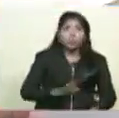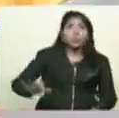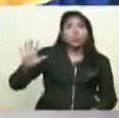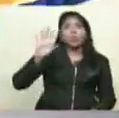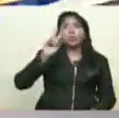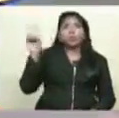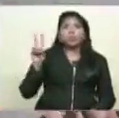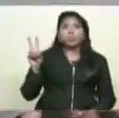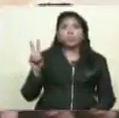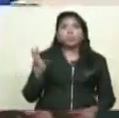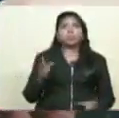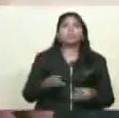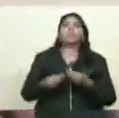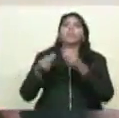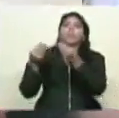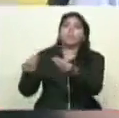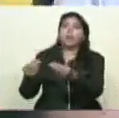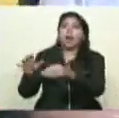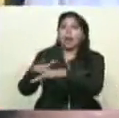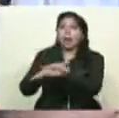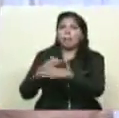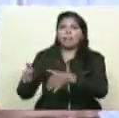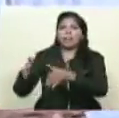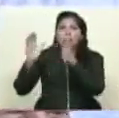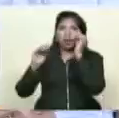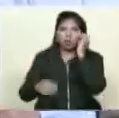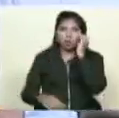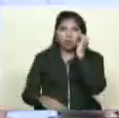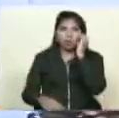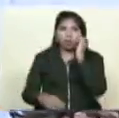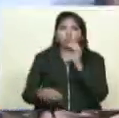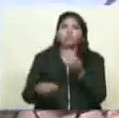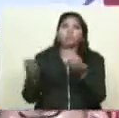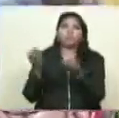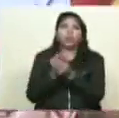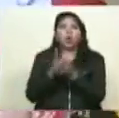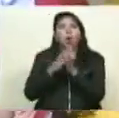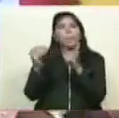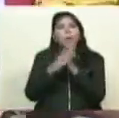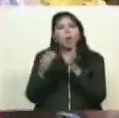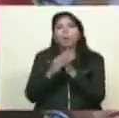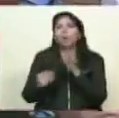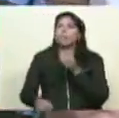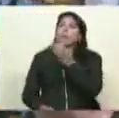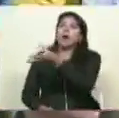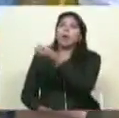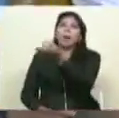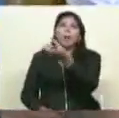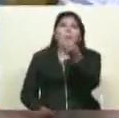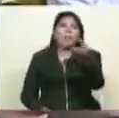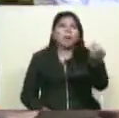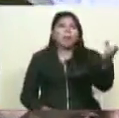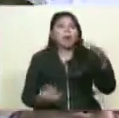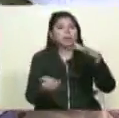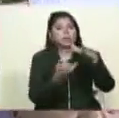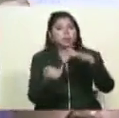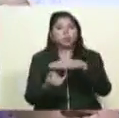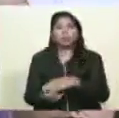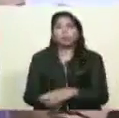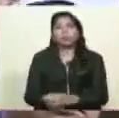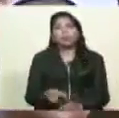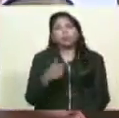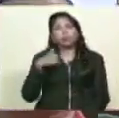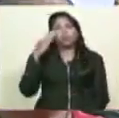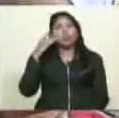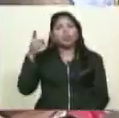entregado al ministerio, al general Palima, a todos lados le hemos entregado. Y yo sé que usted le va a poner cuidado a este documento, presidente. Y le